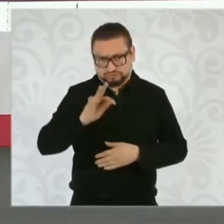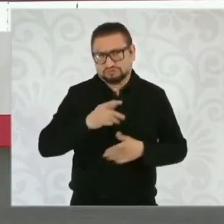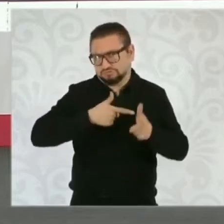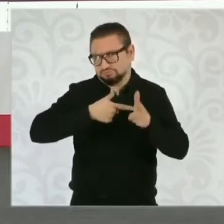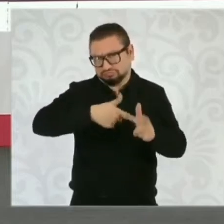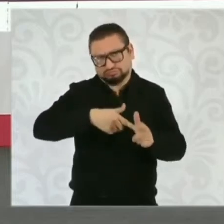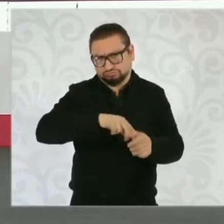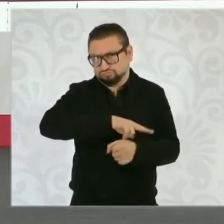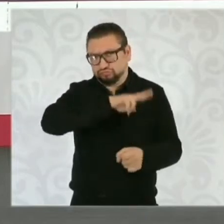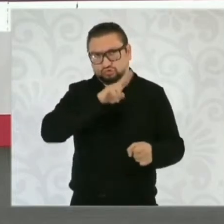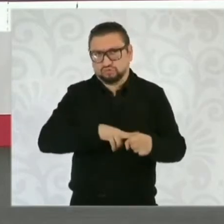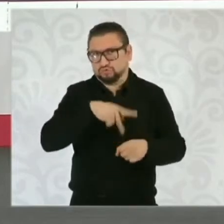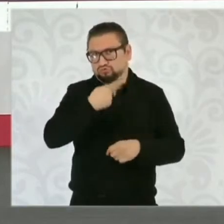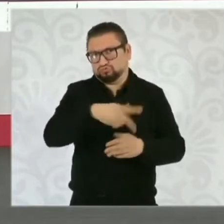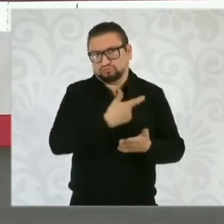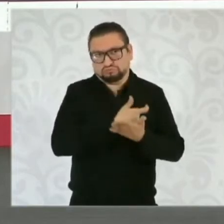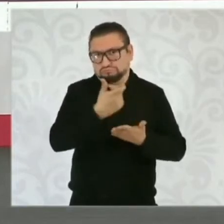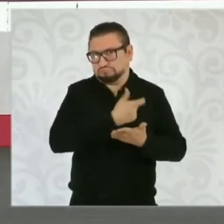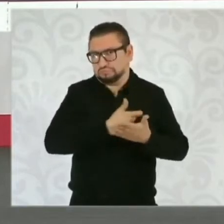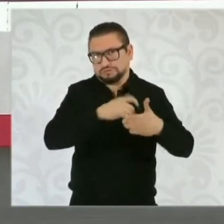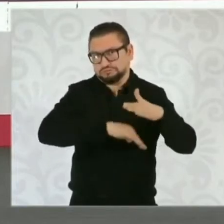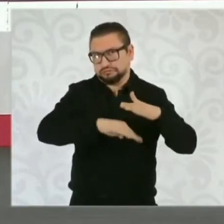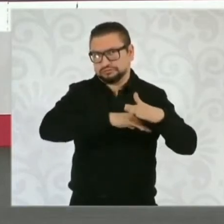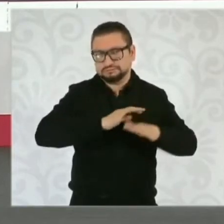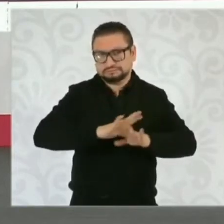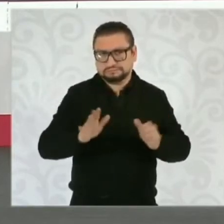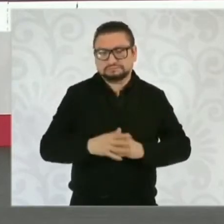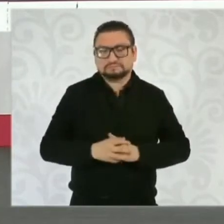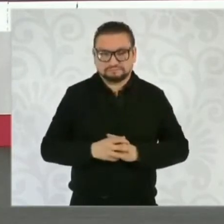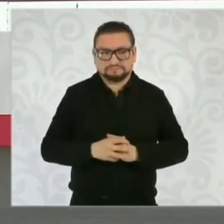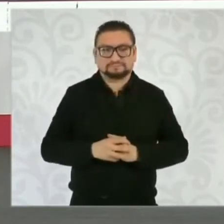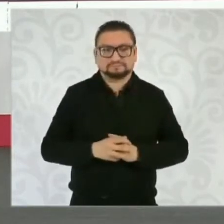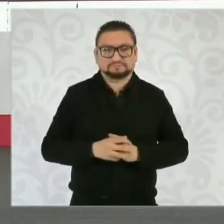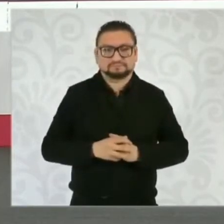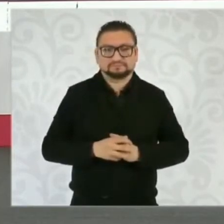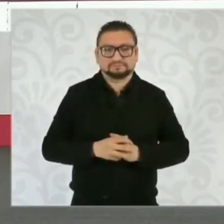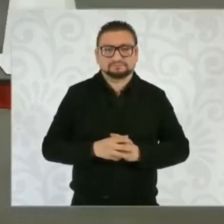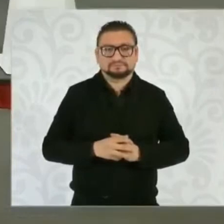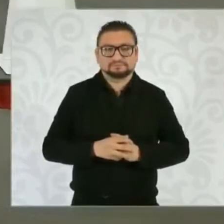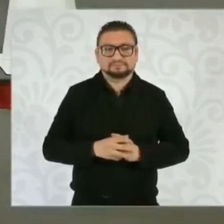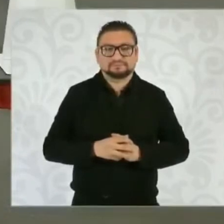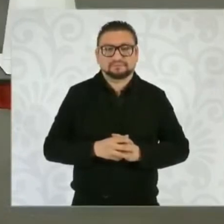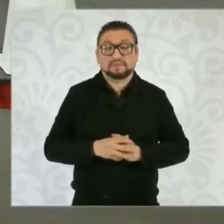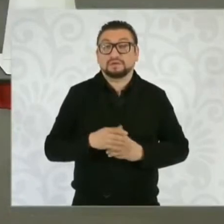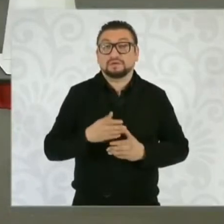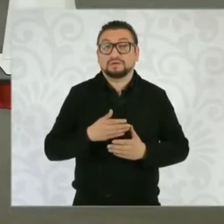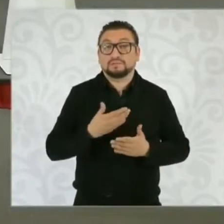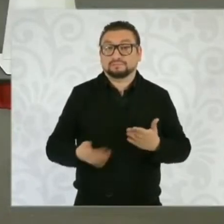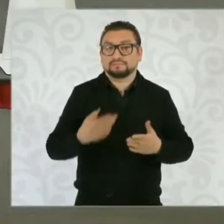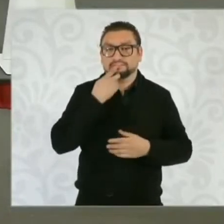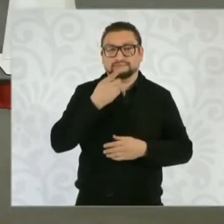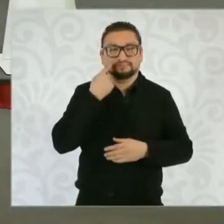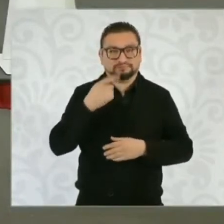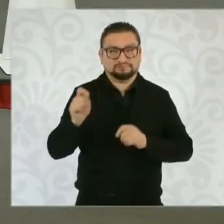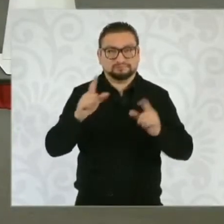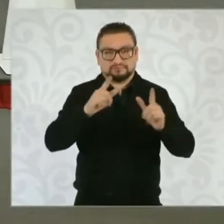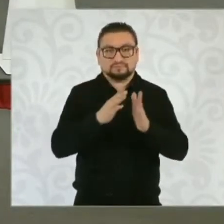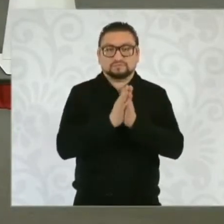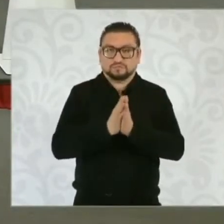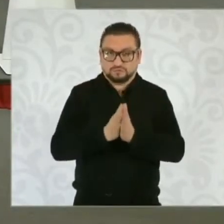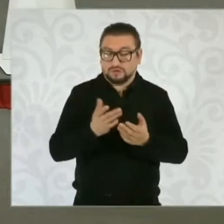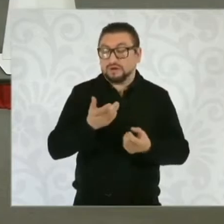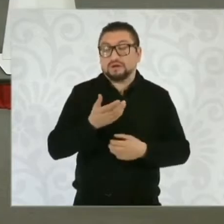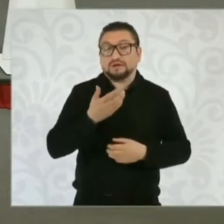se seguiría haciendo sobre su salario base. Ahora, quiero decir, adelante por favor, que